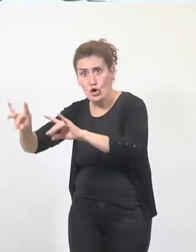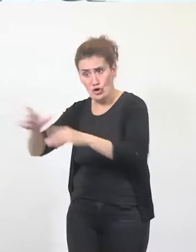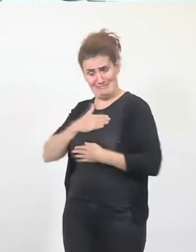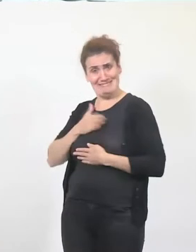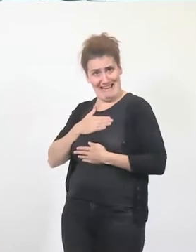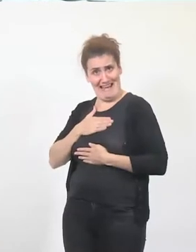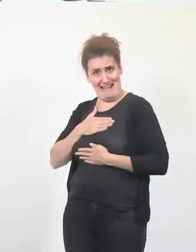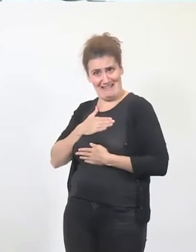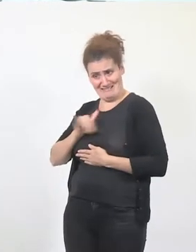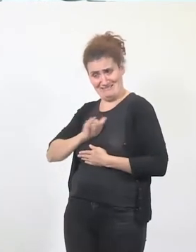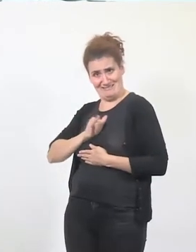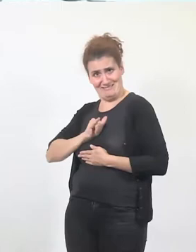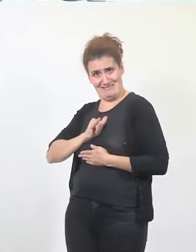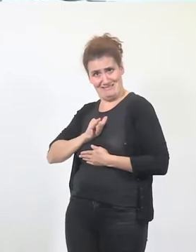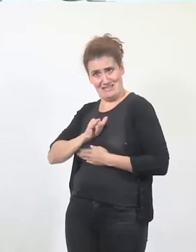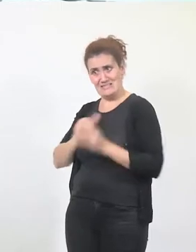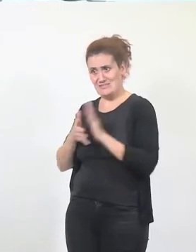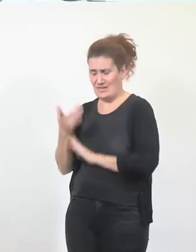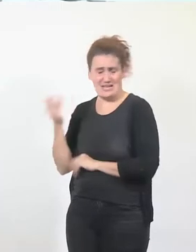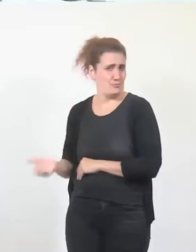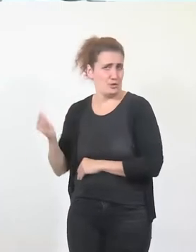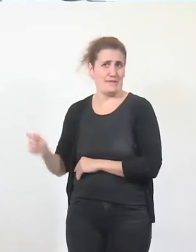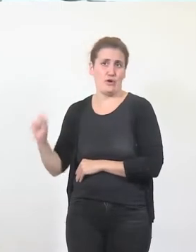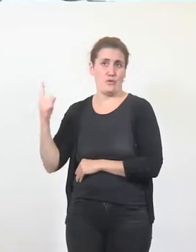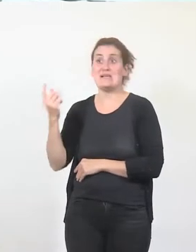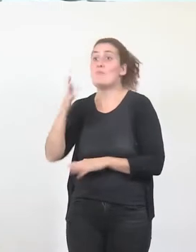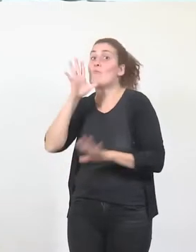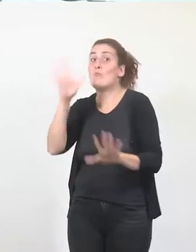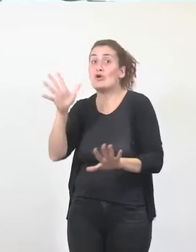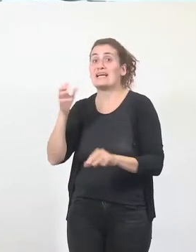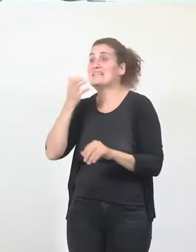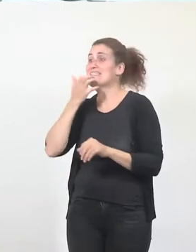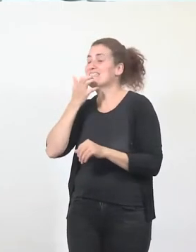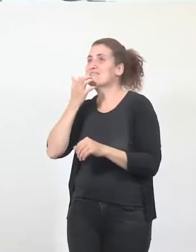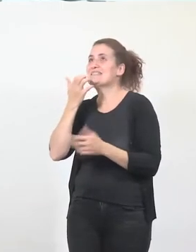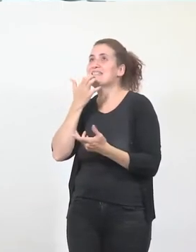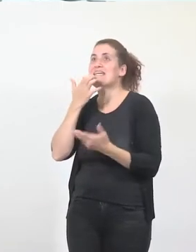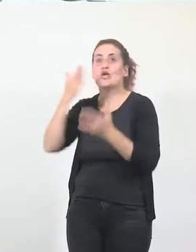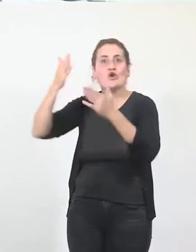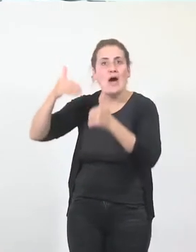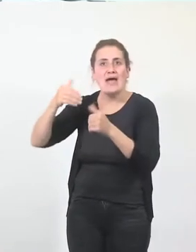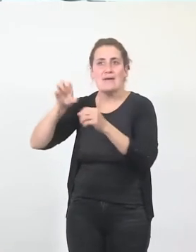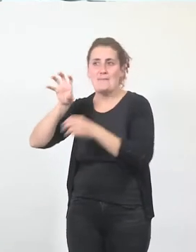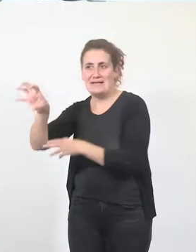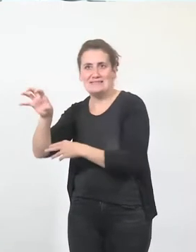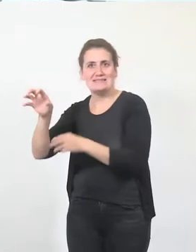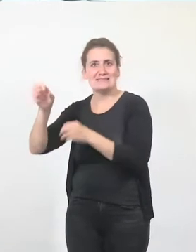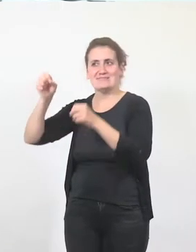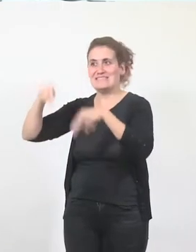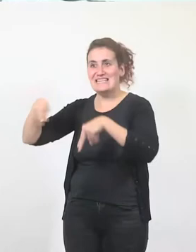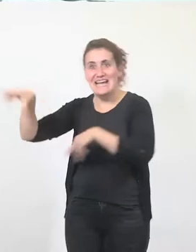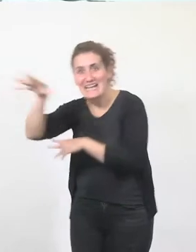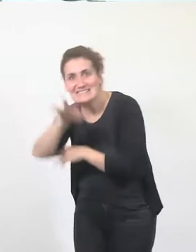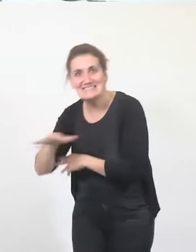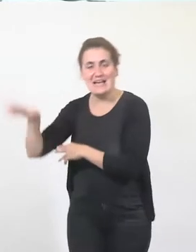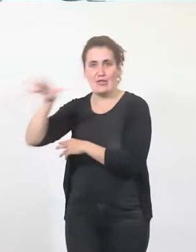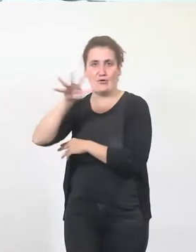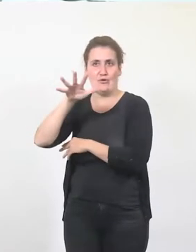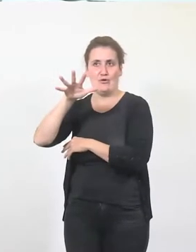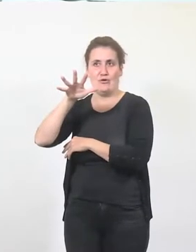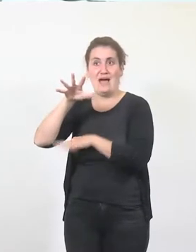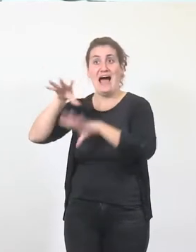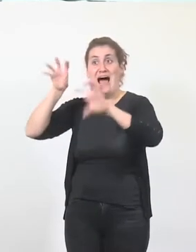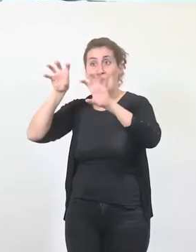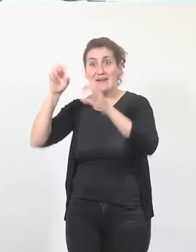importante, porque sin tener un país, sin tener un estado, todo lo que estamos aprendiendo no vamos a